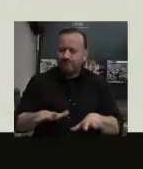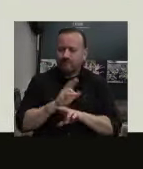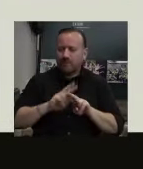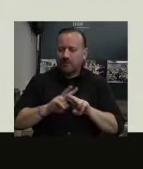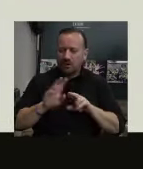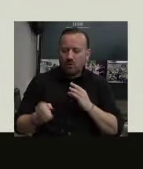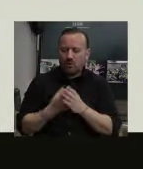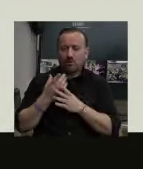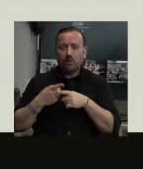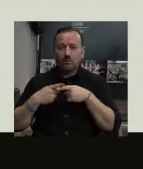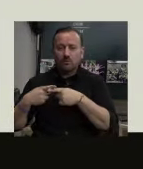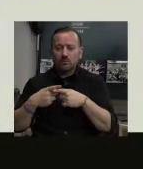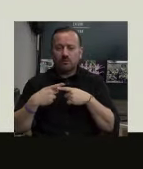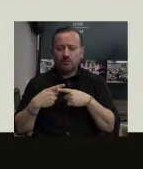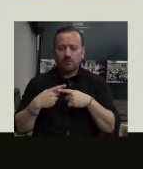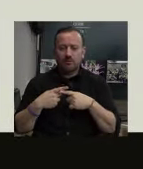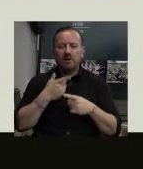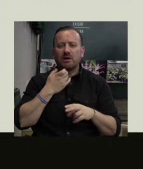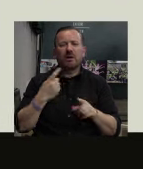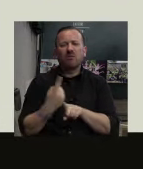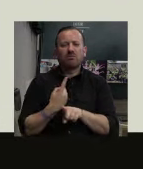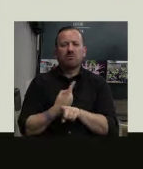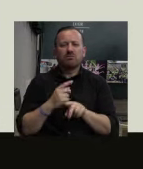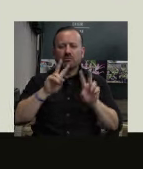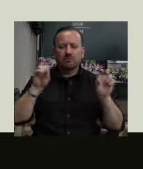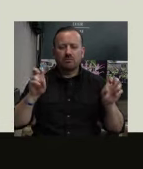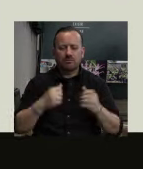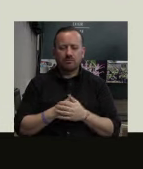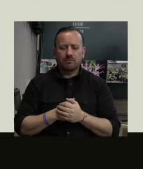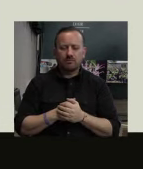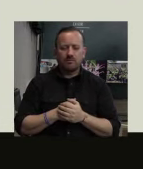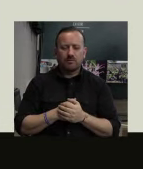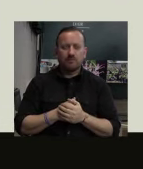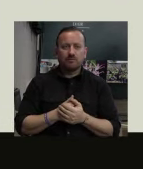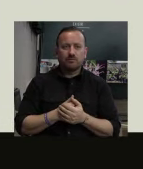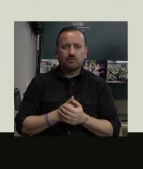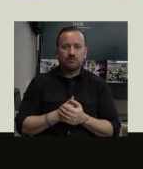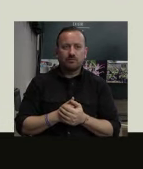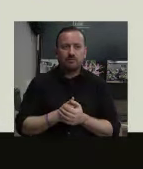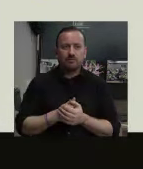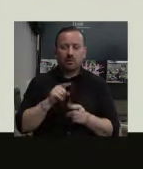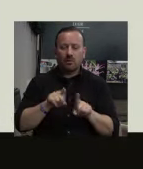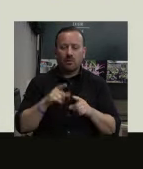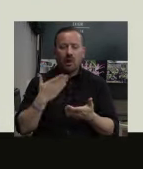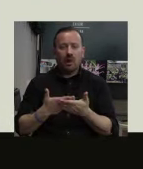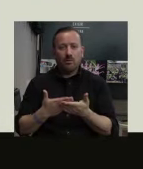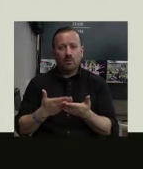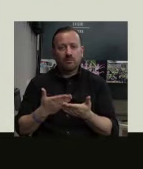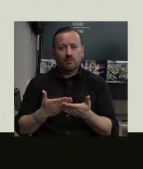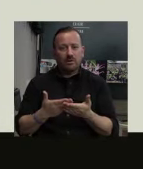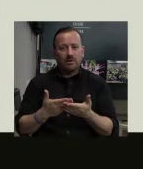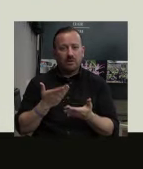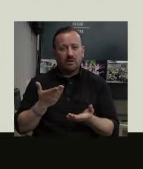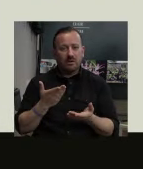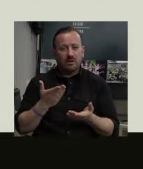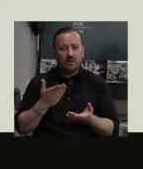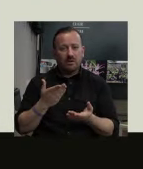Innovación social de qué estamos hablando y le di vida aprovechando la condición ese